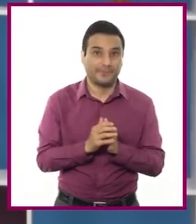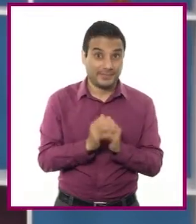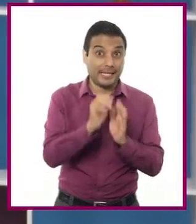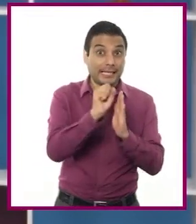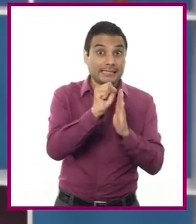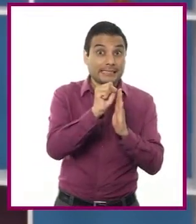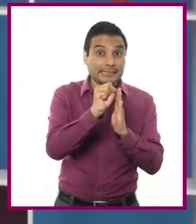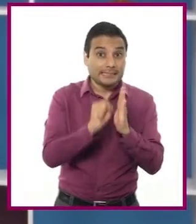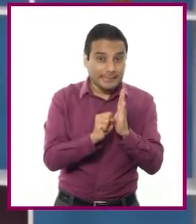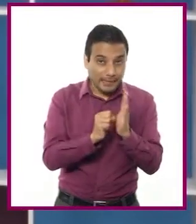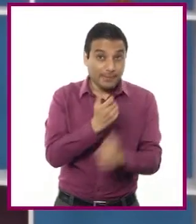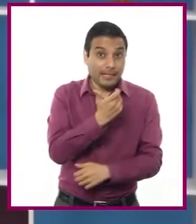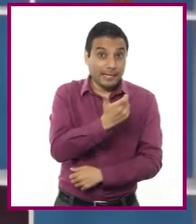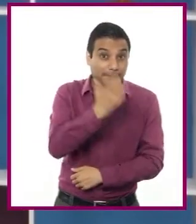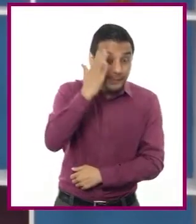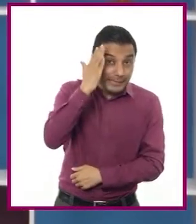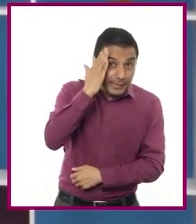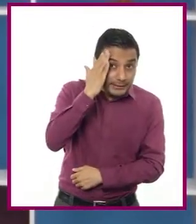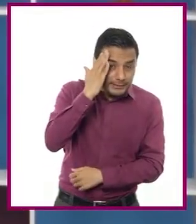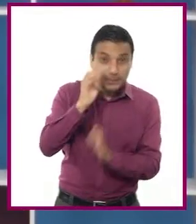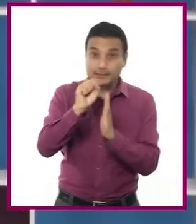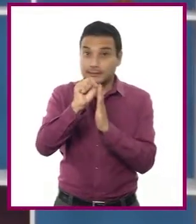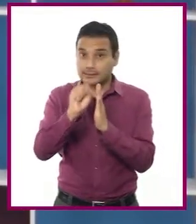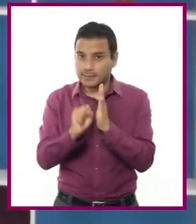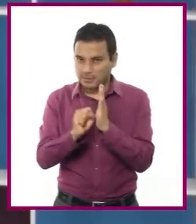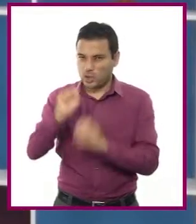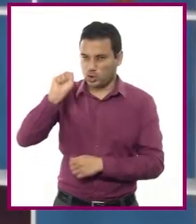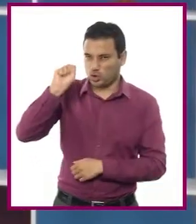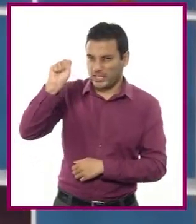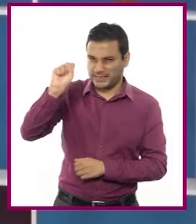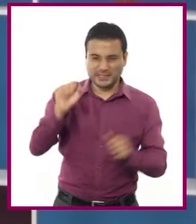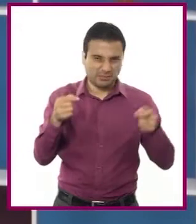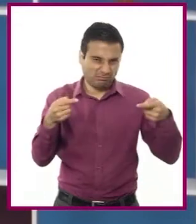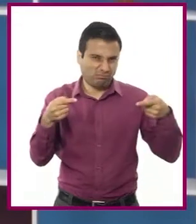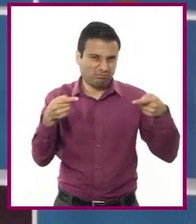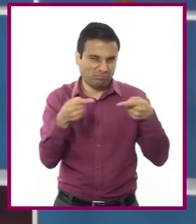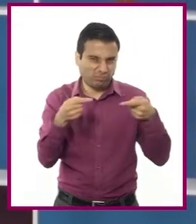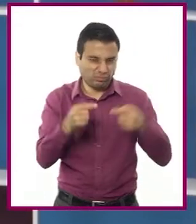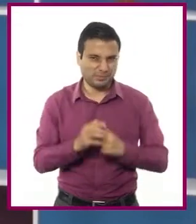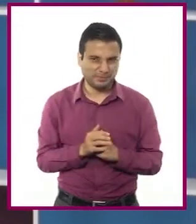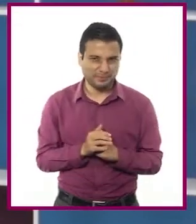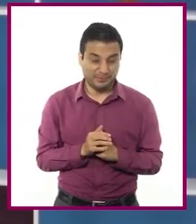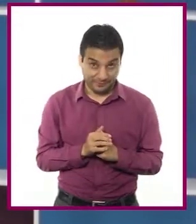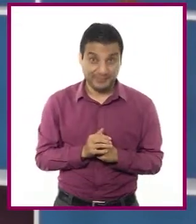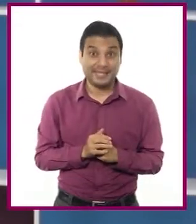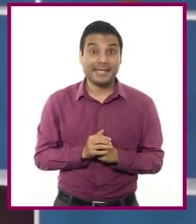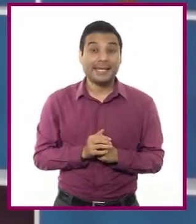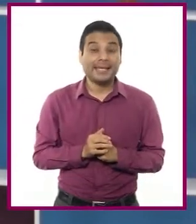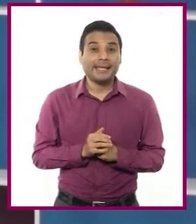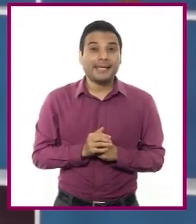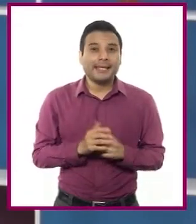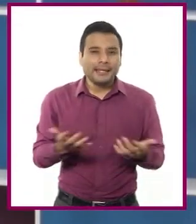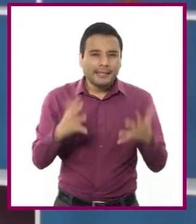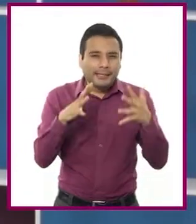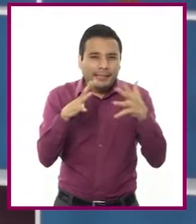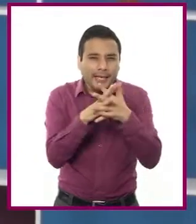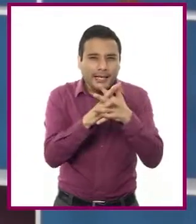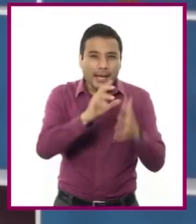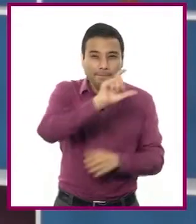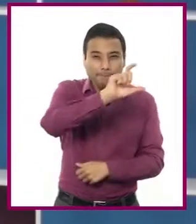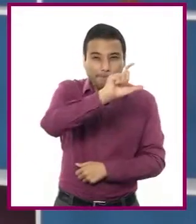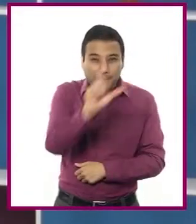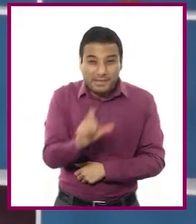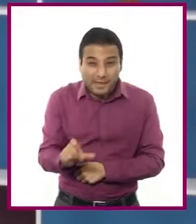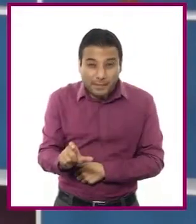socialista por la hegemonía del mundo. Además, reconocieron que la Guerra de Vietnam fue un enorme tropiezo para las